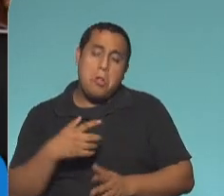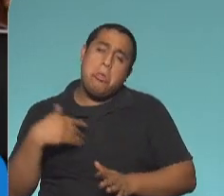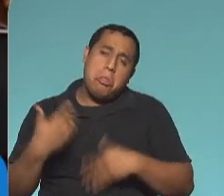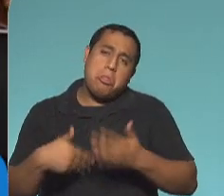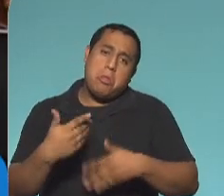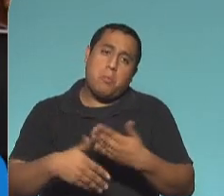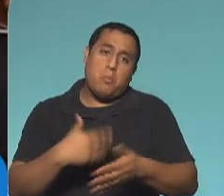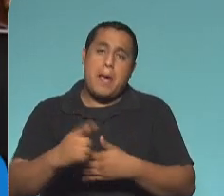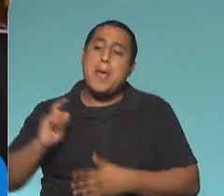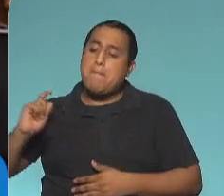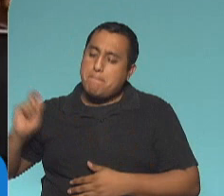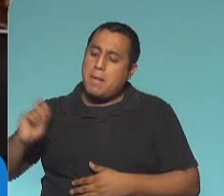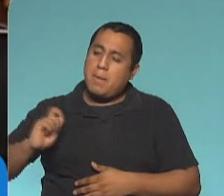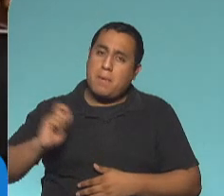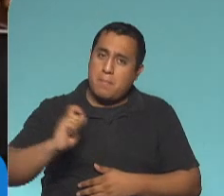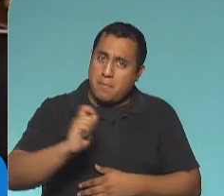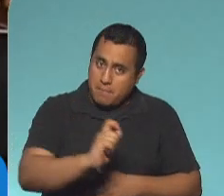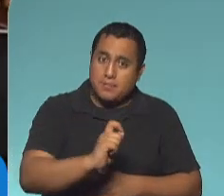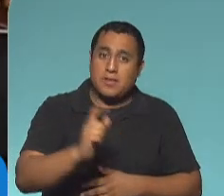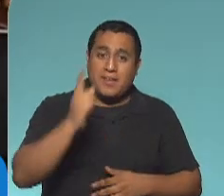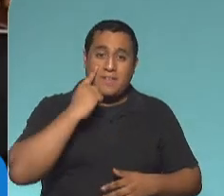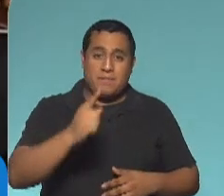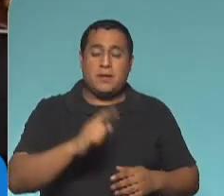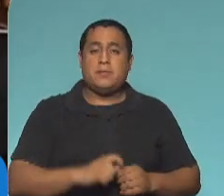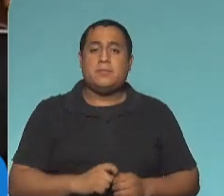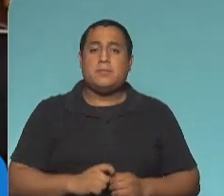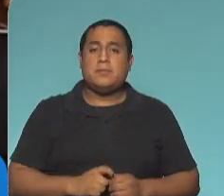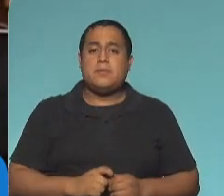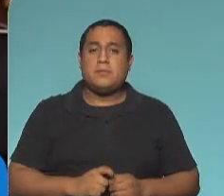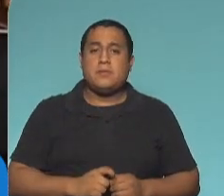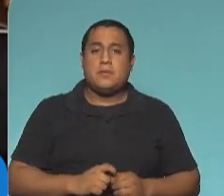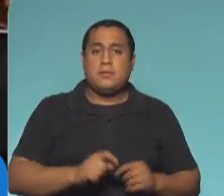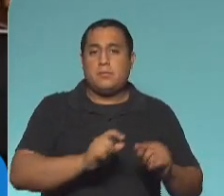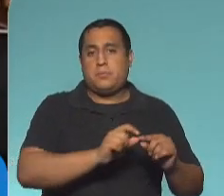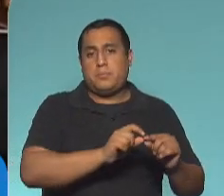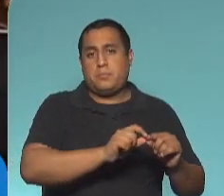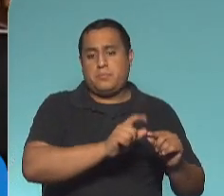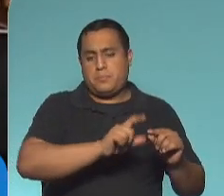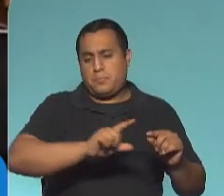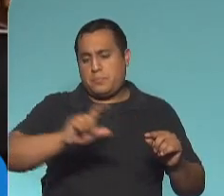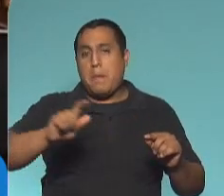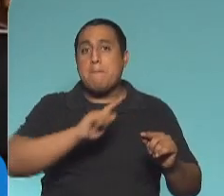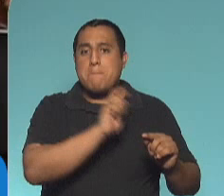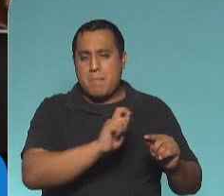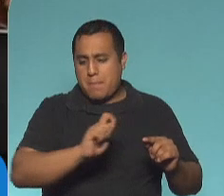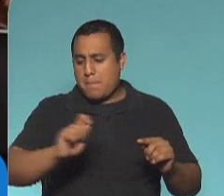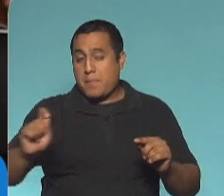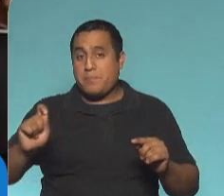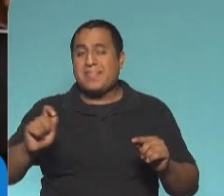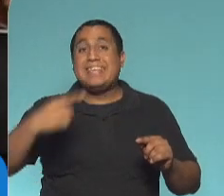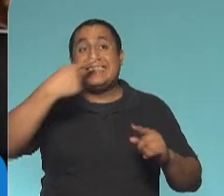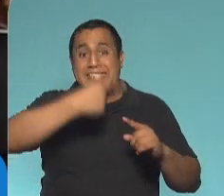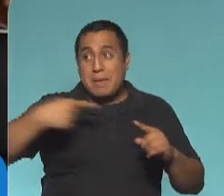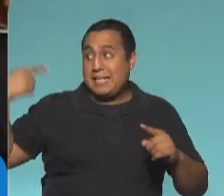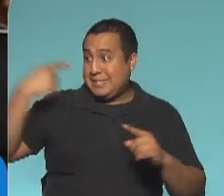luego de varios meses, estamos viendo también en la curva horizontal, digamos, los meses, como en las últimas